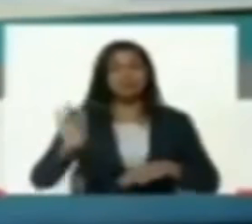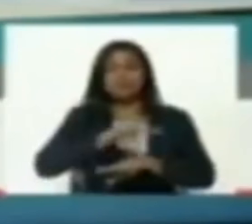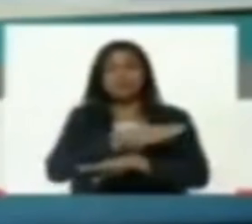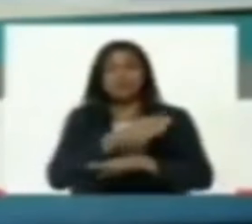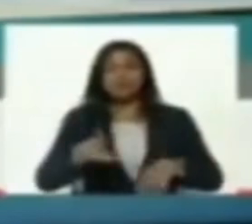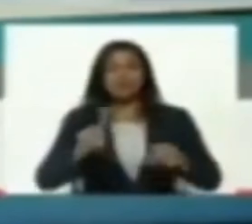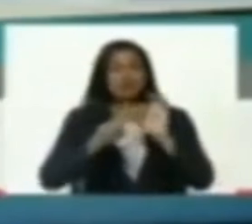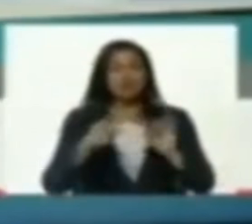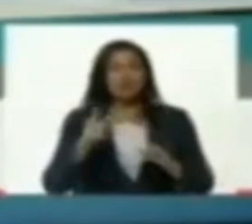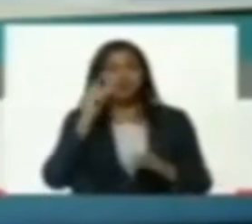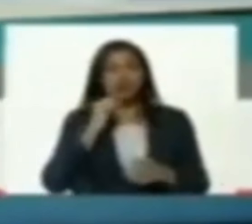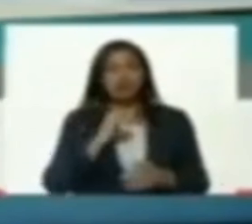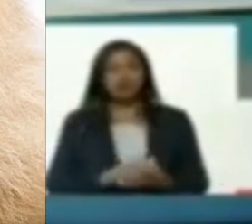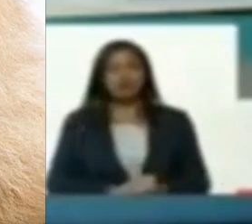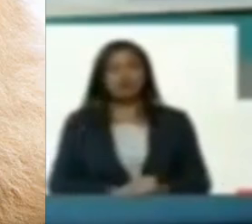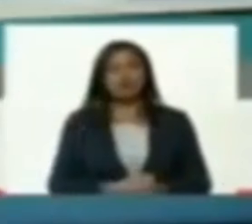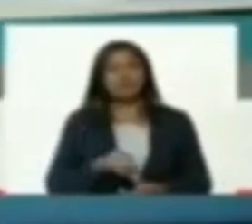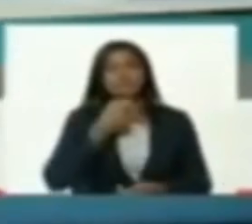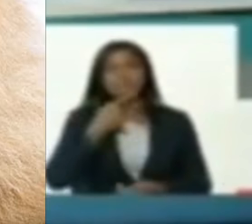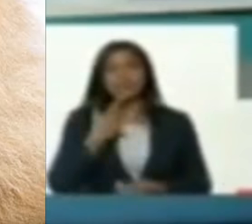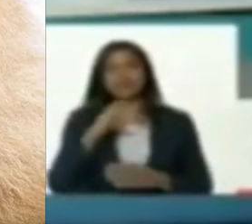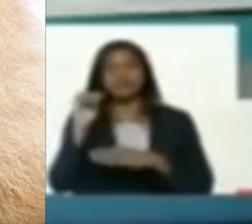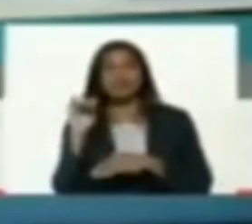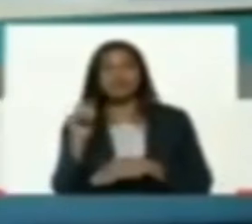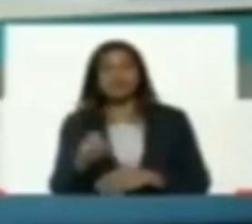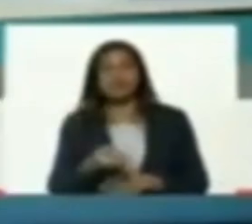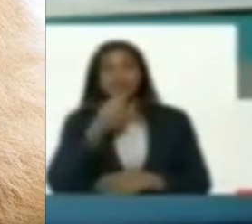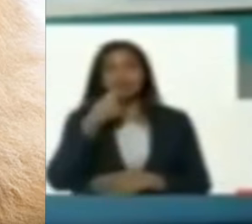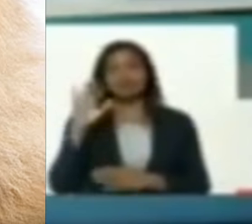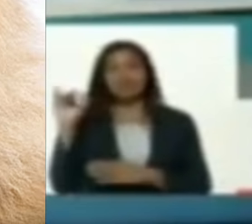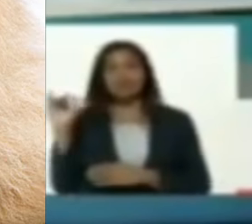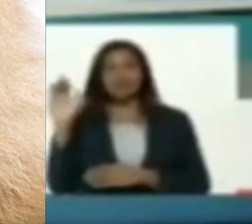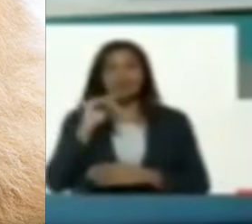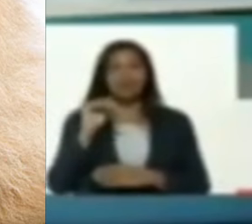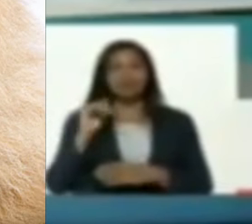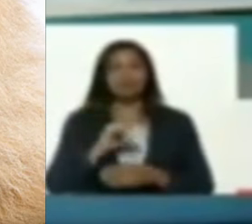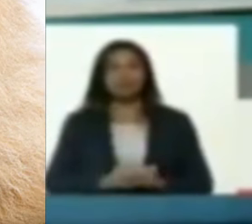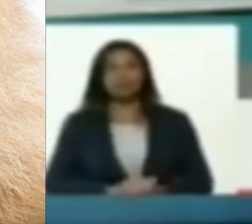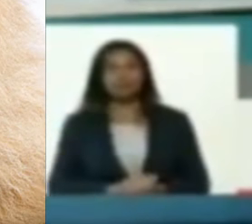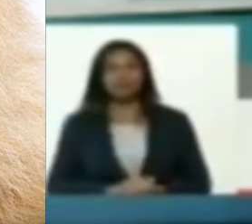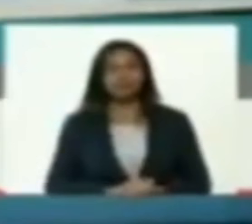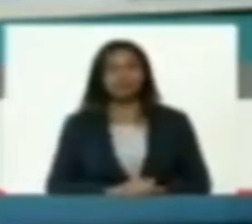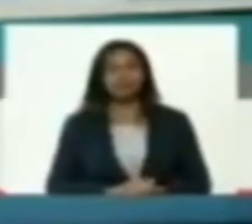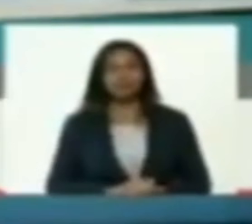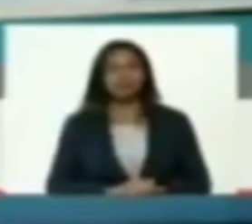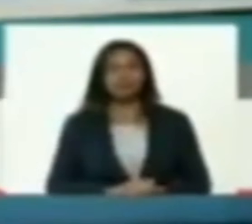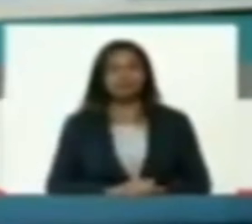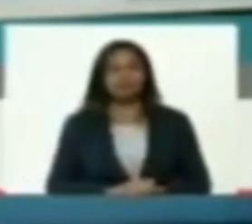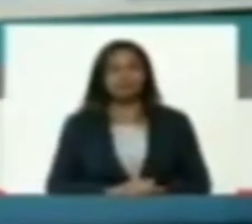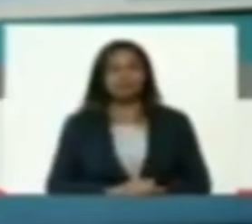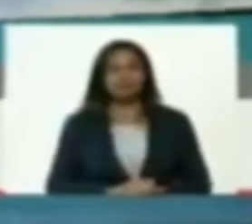canto de Abela Chao. Abela Chao, Abela Chao, Abela Chao, Chao, Chao.